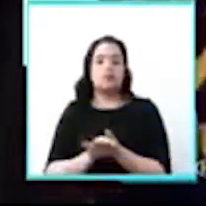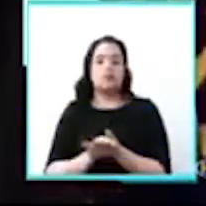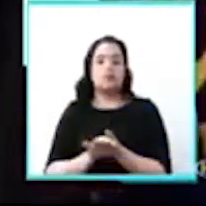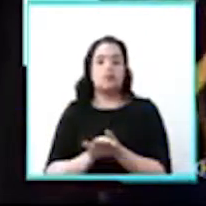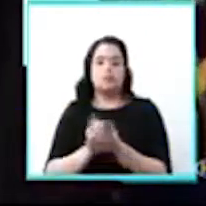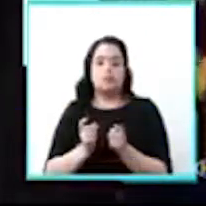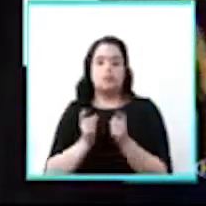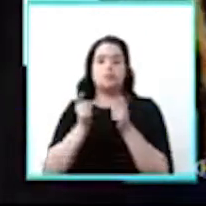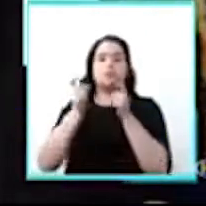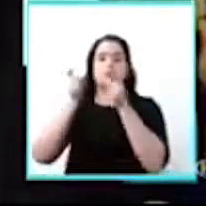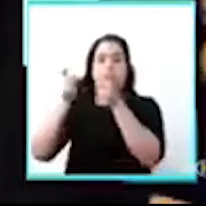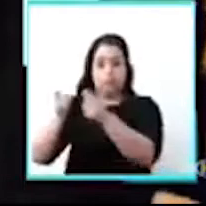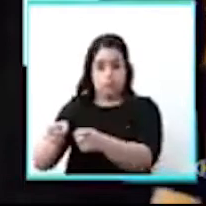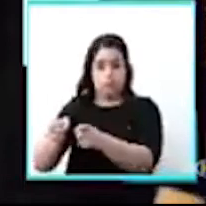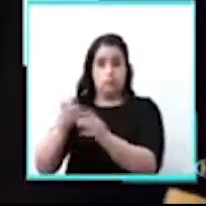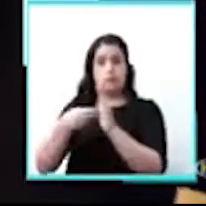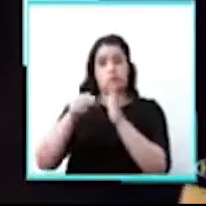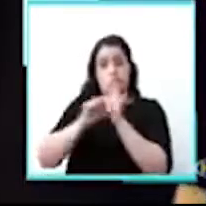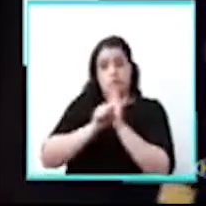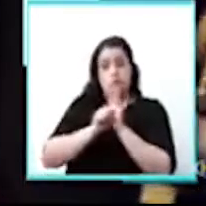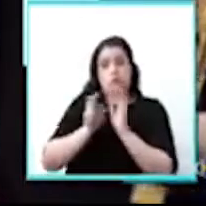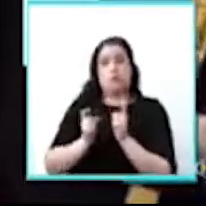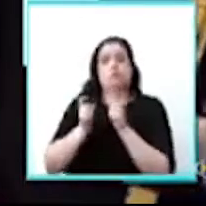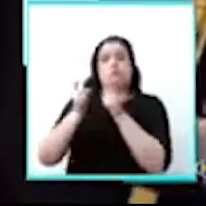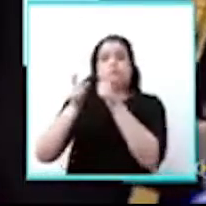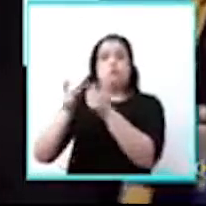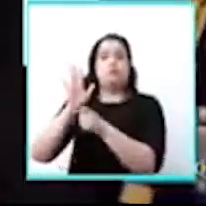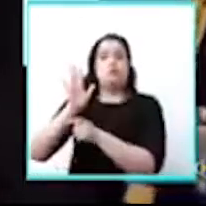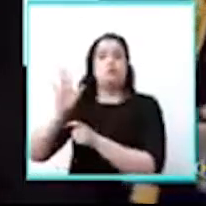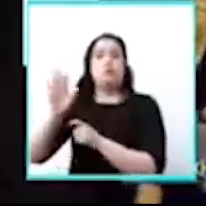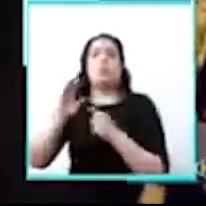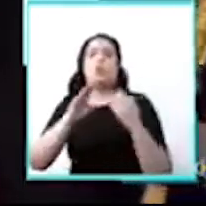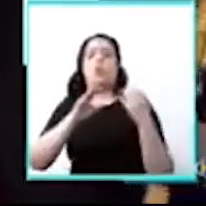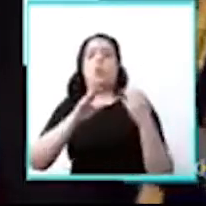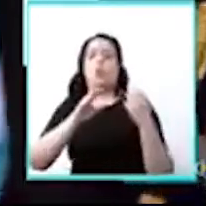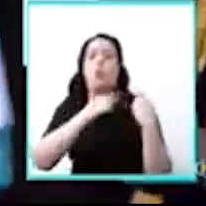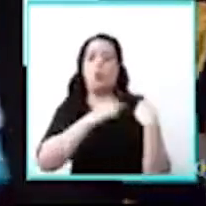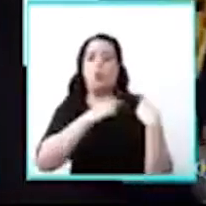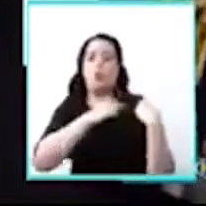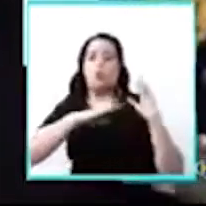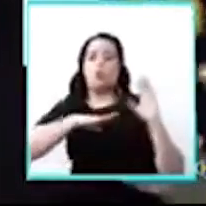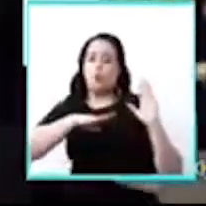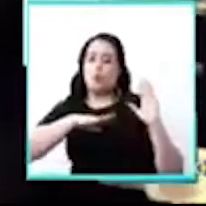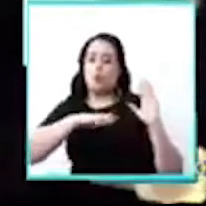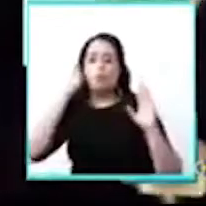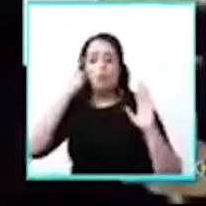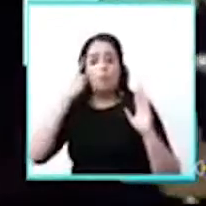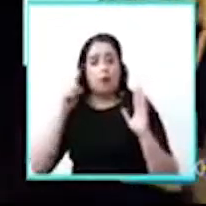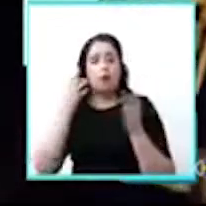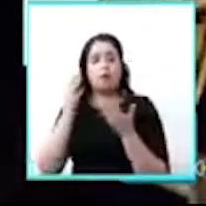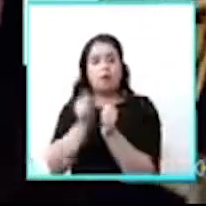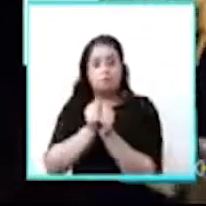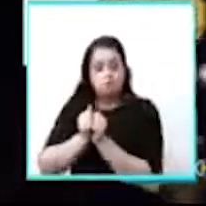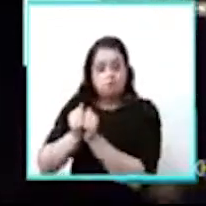compromiso a la presidenta Xiomara Castro para que acompañe la lucha histórica por